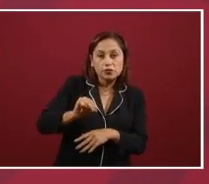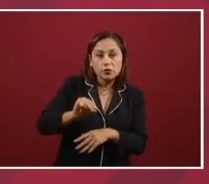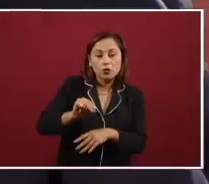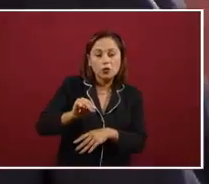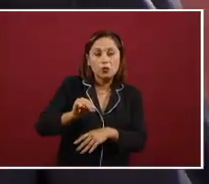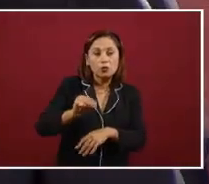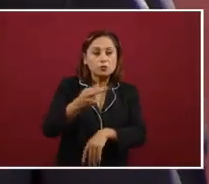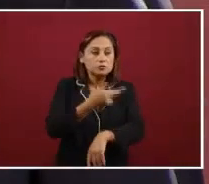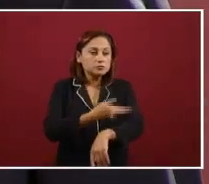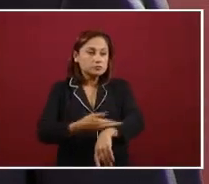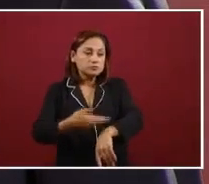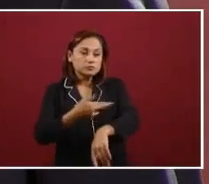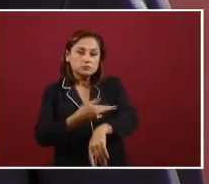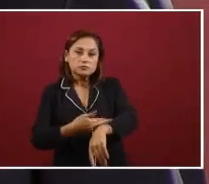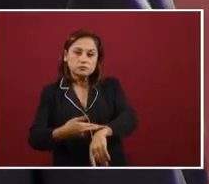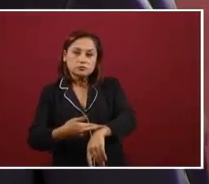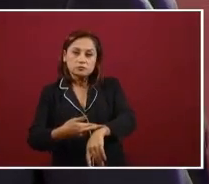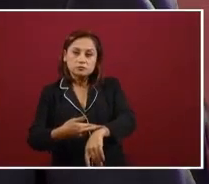con